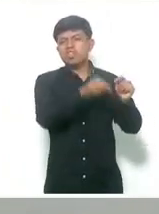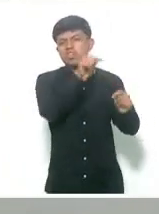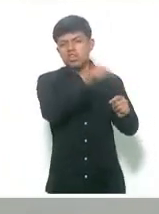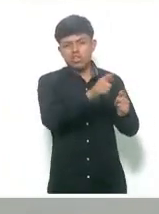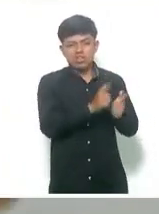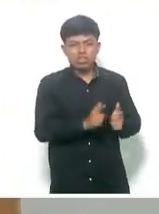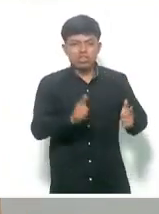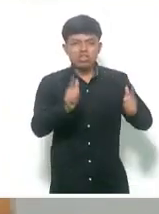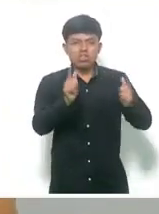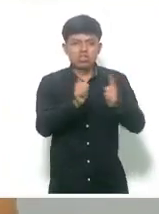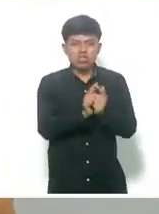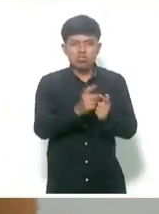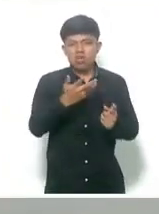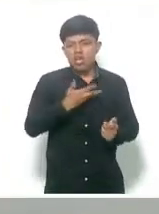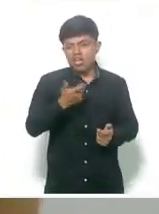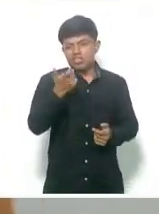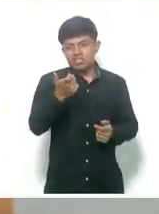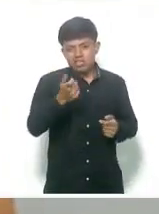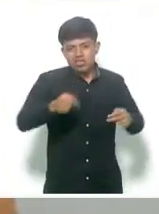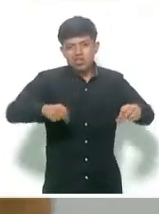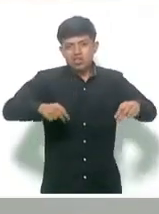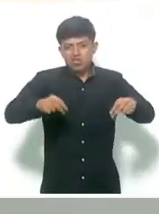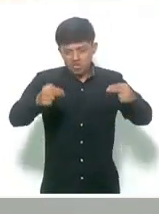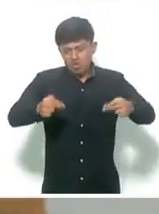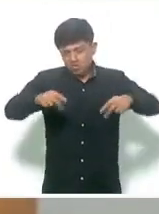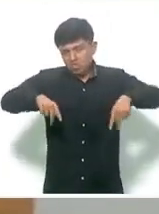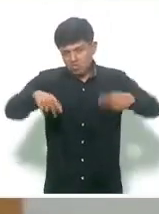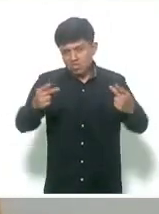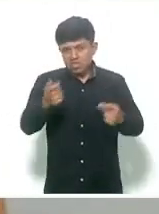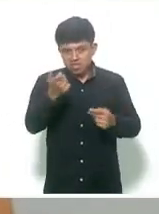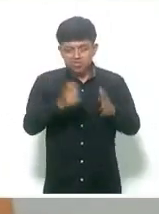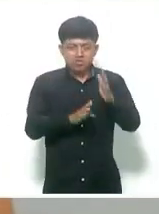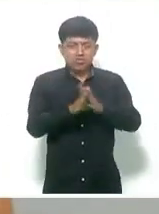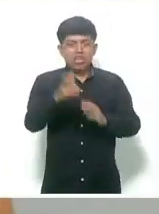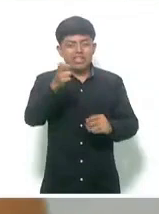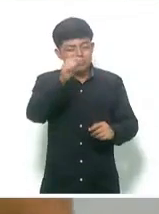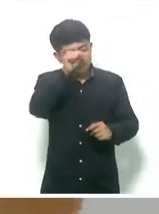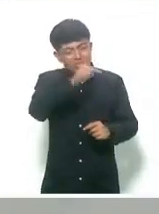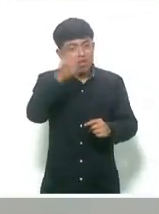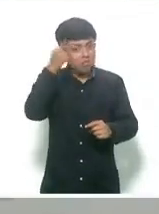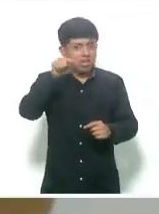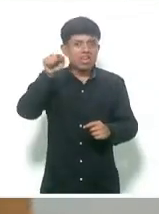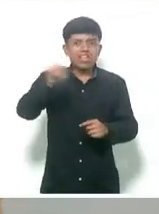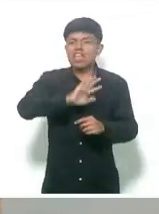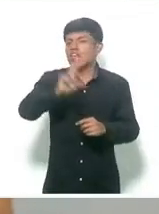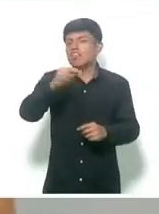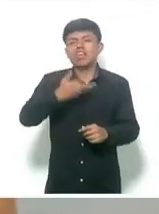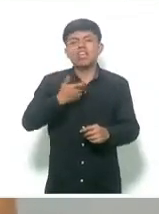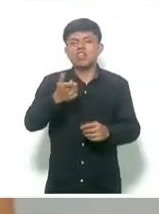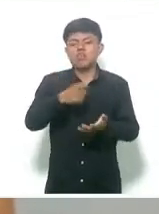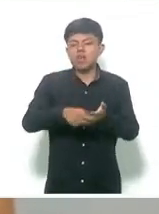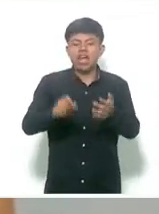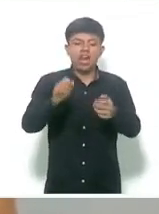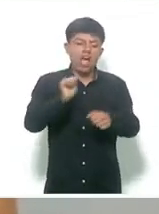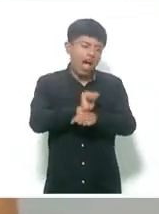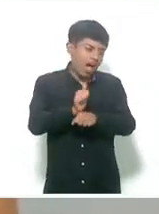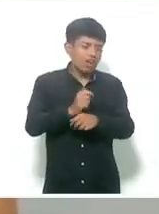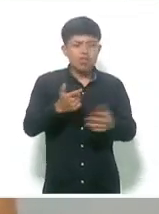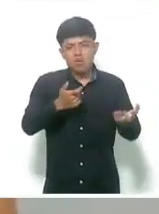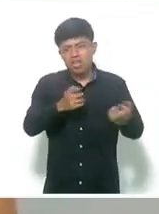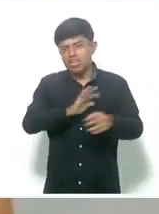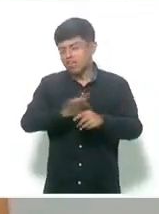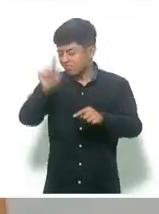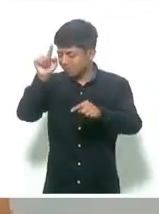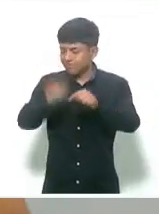le genera grandes dividendos Ahí es donde tenemos que golpear para bajar su capacidad logística y podamos golpear directamente en